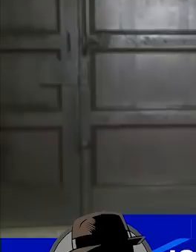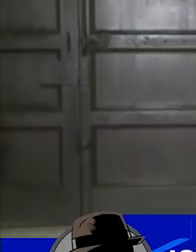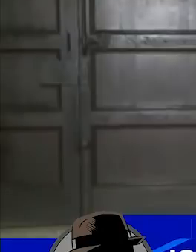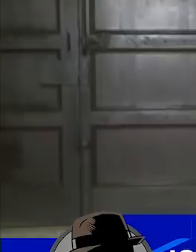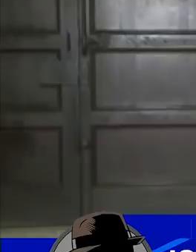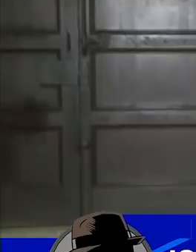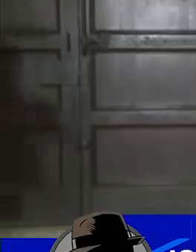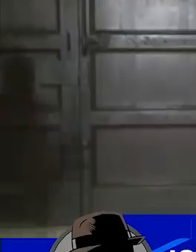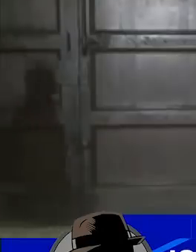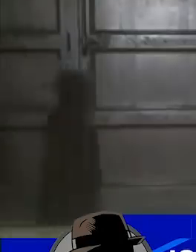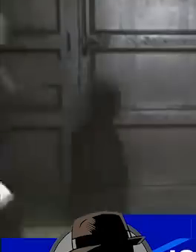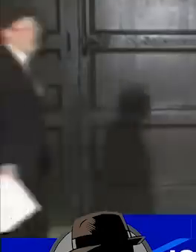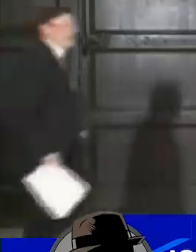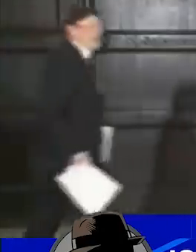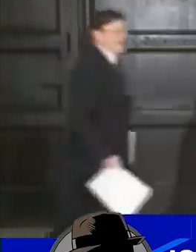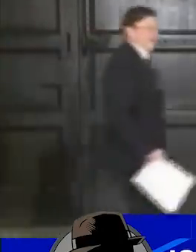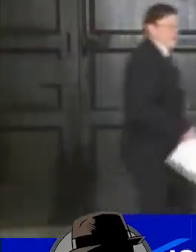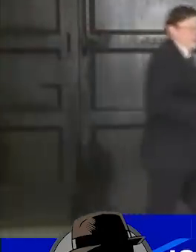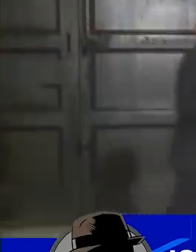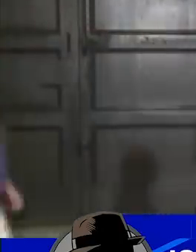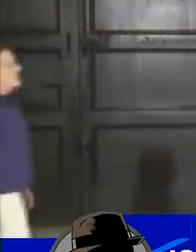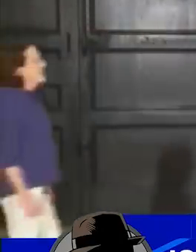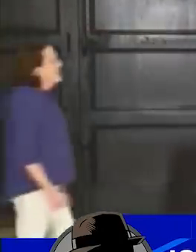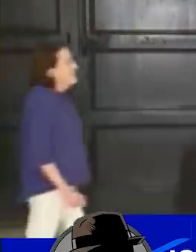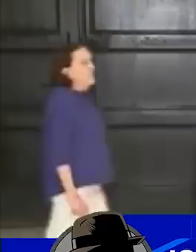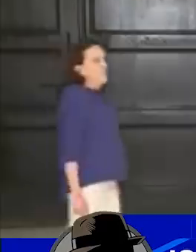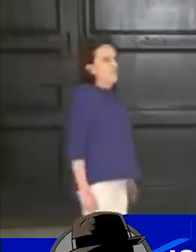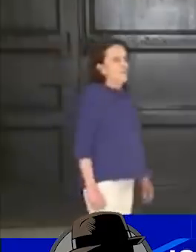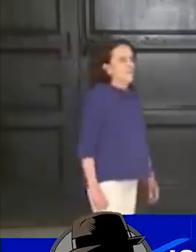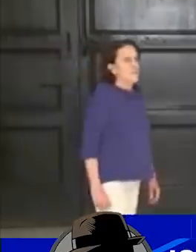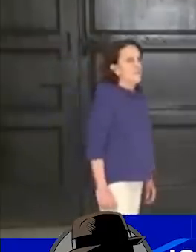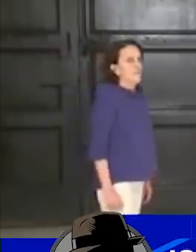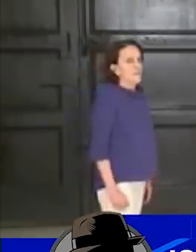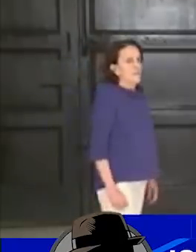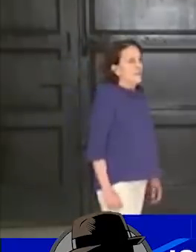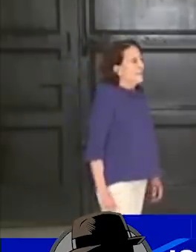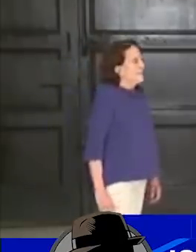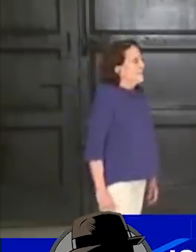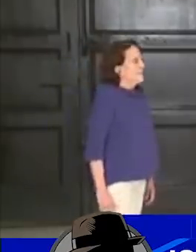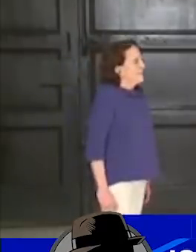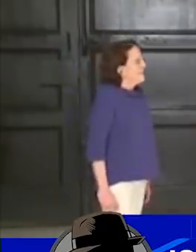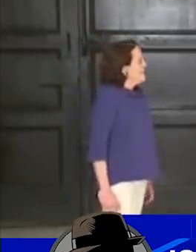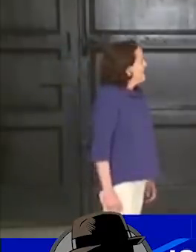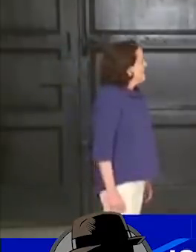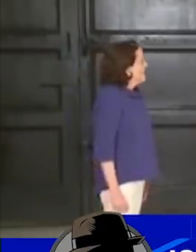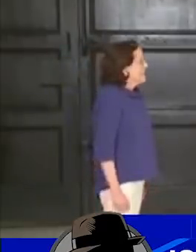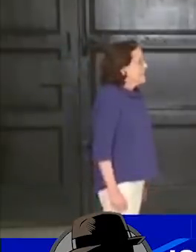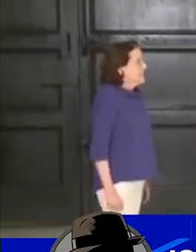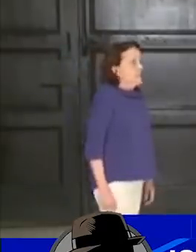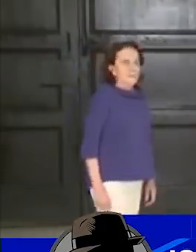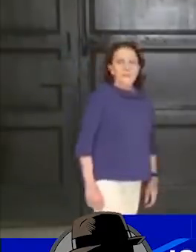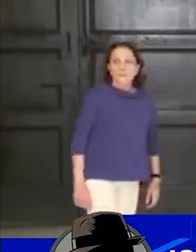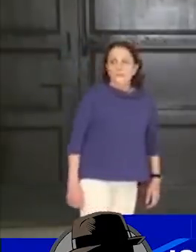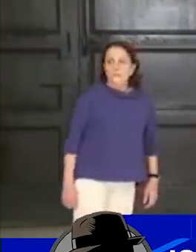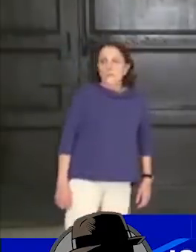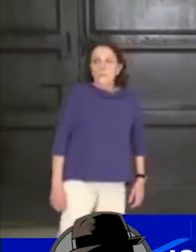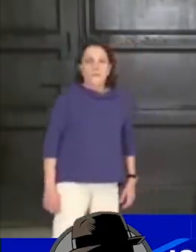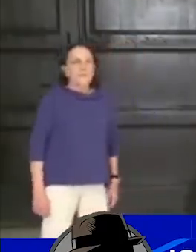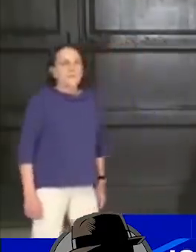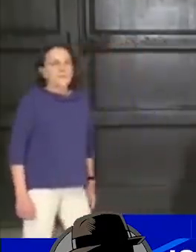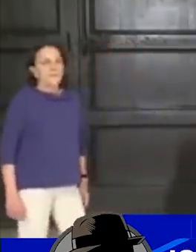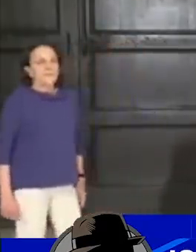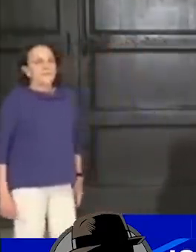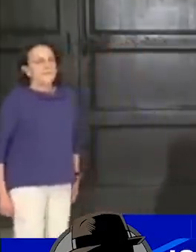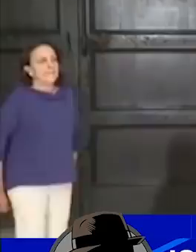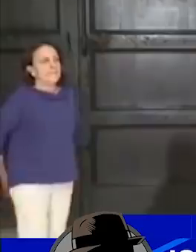personal sanitario en general, cosa que lamento decir que no estoy viendo en otros sindicatos como comisiones y UGT, que